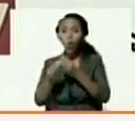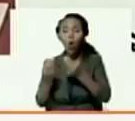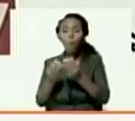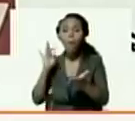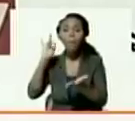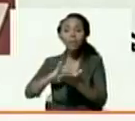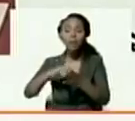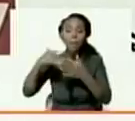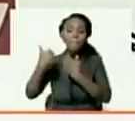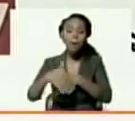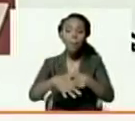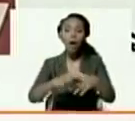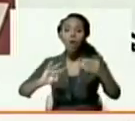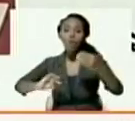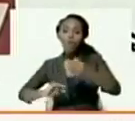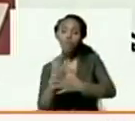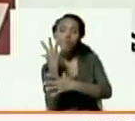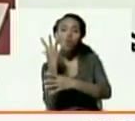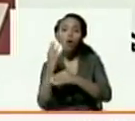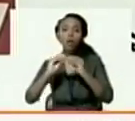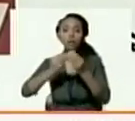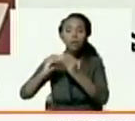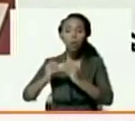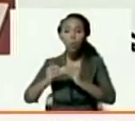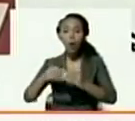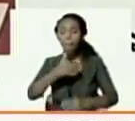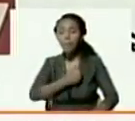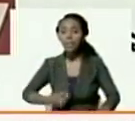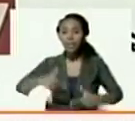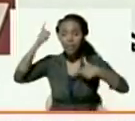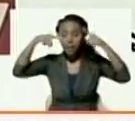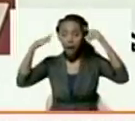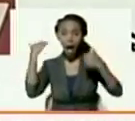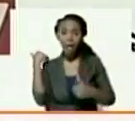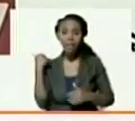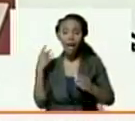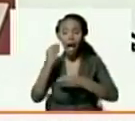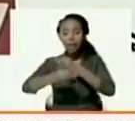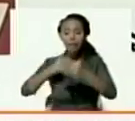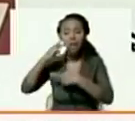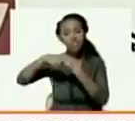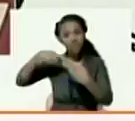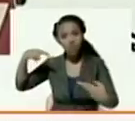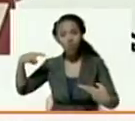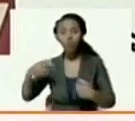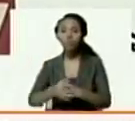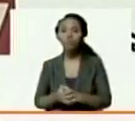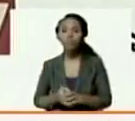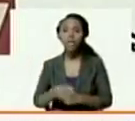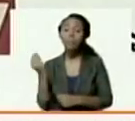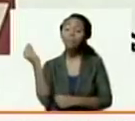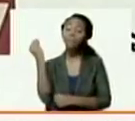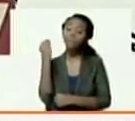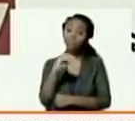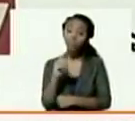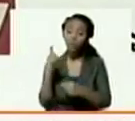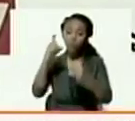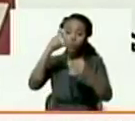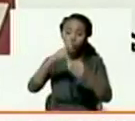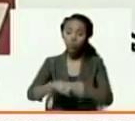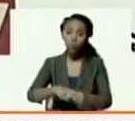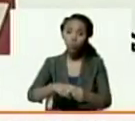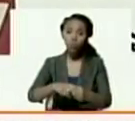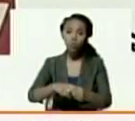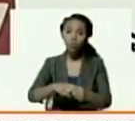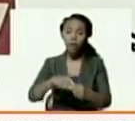partido fundado y creado por el comandante Chávez para hacer una revolución. Y además quedará registrado